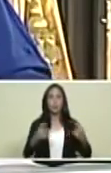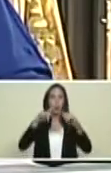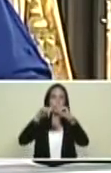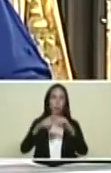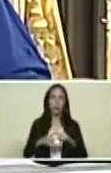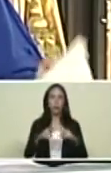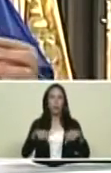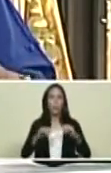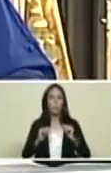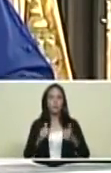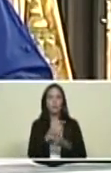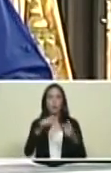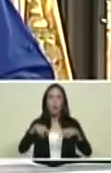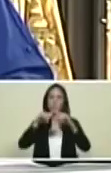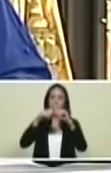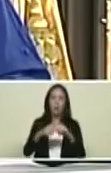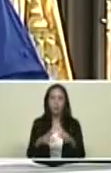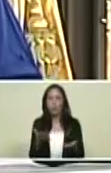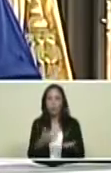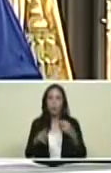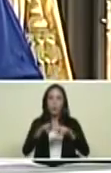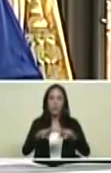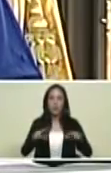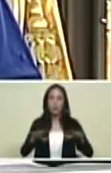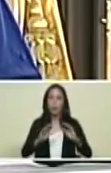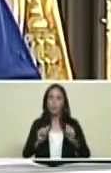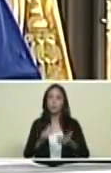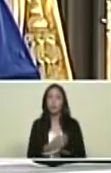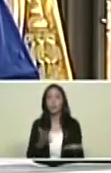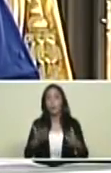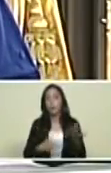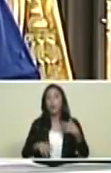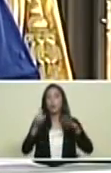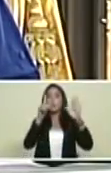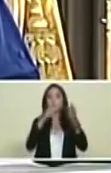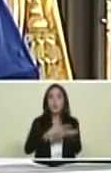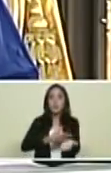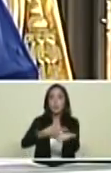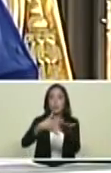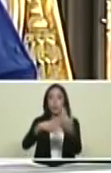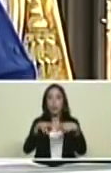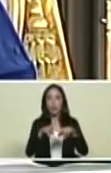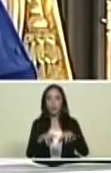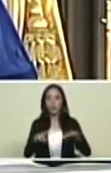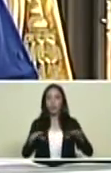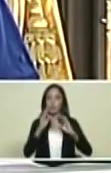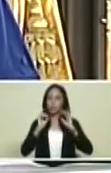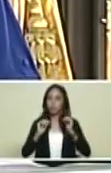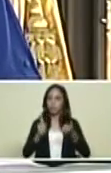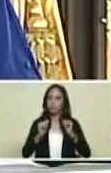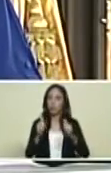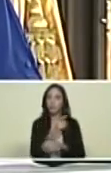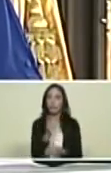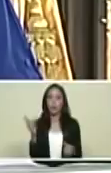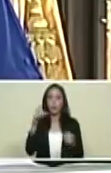hoy arrancaron más de 6 millones de estudiantes, sus clases.